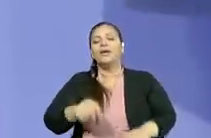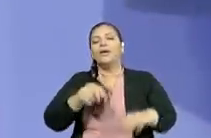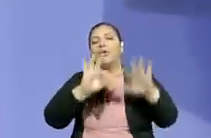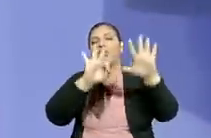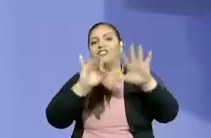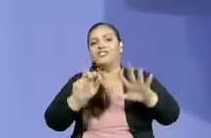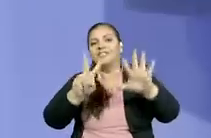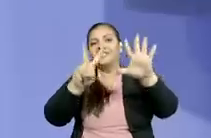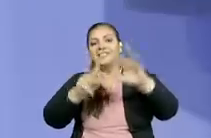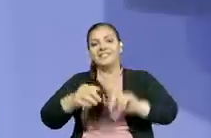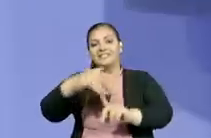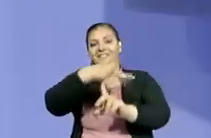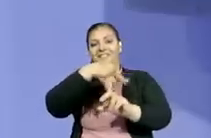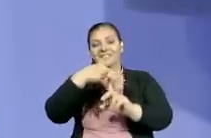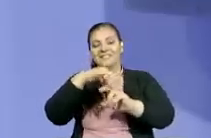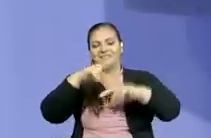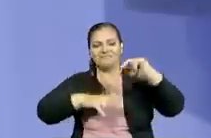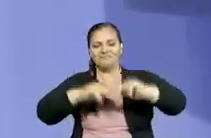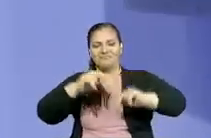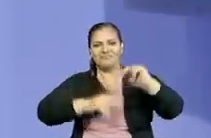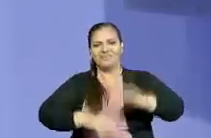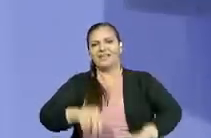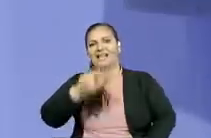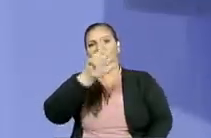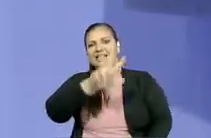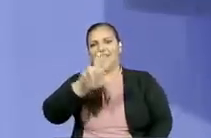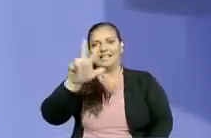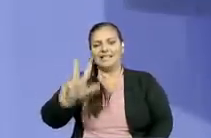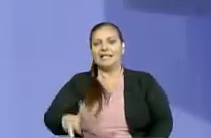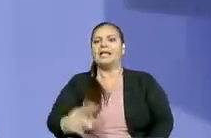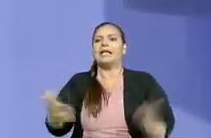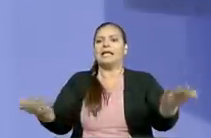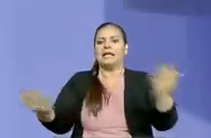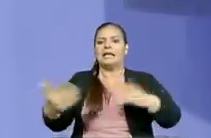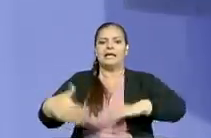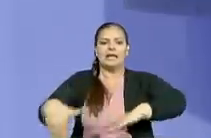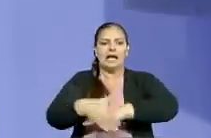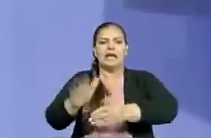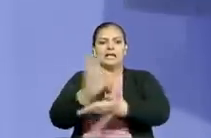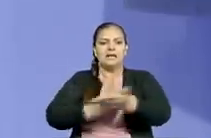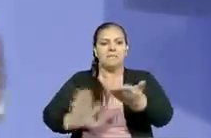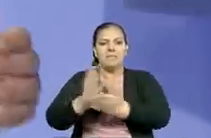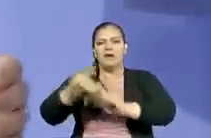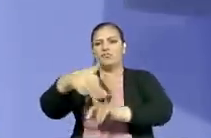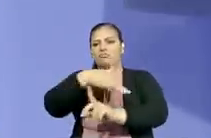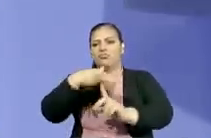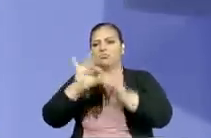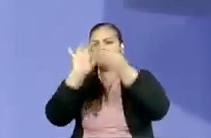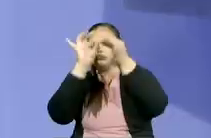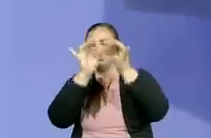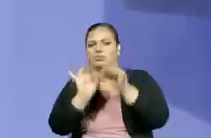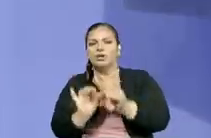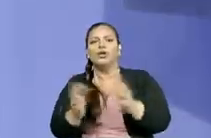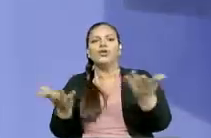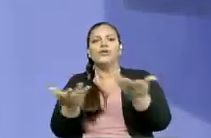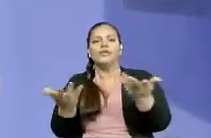sectores populares. Tenemos 87 parques nuevos, 33 obras de regeneración